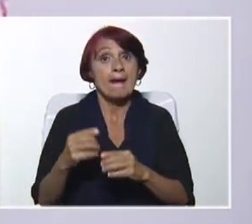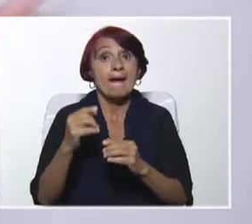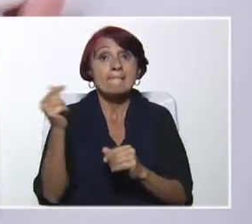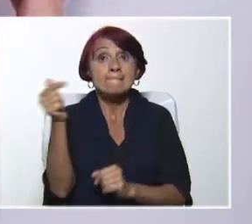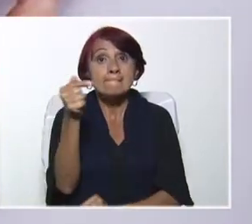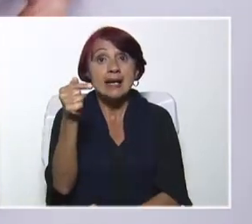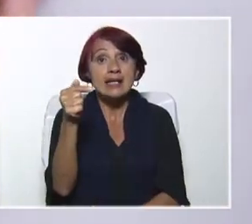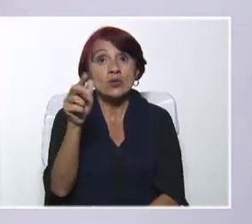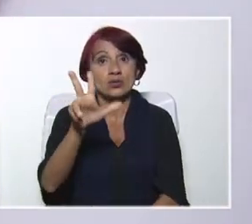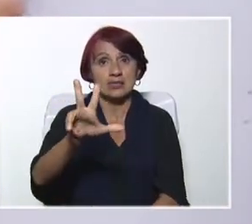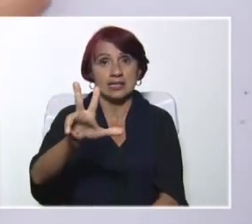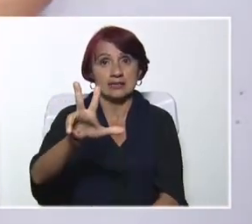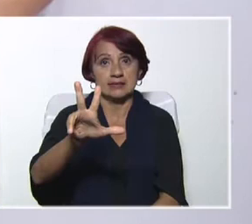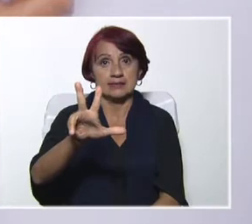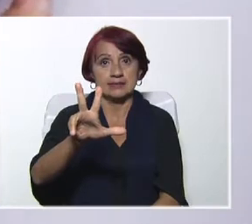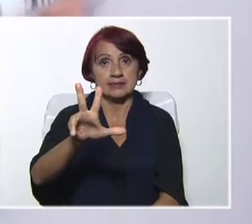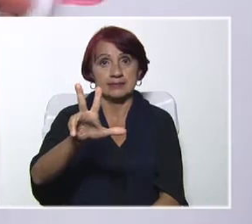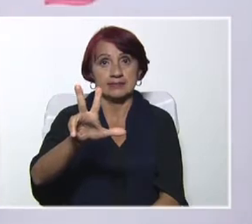menos 3.